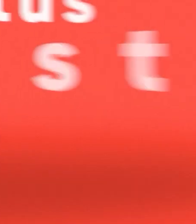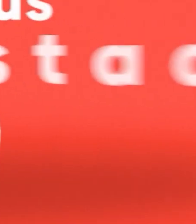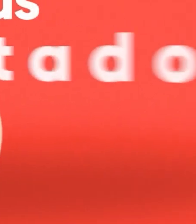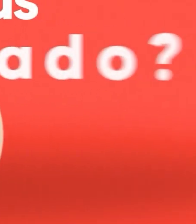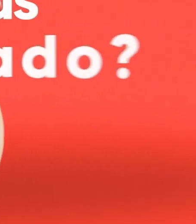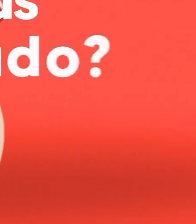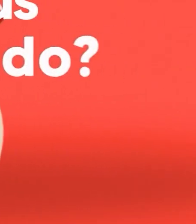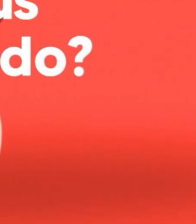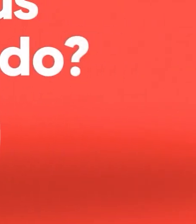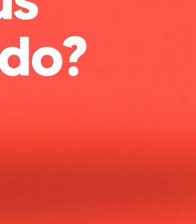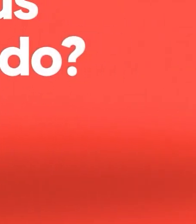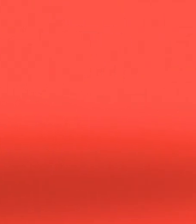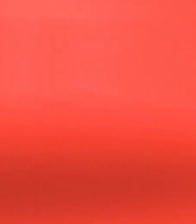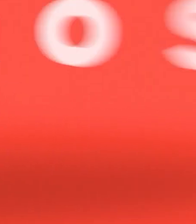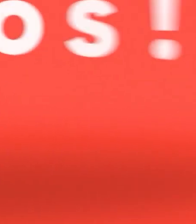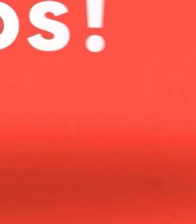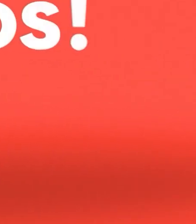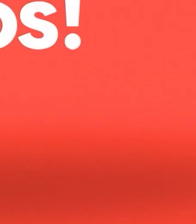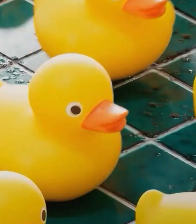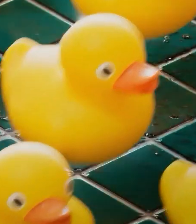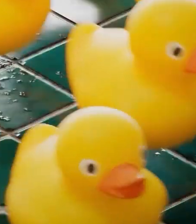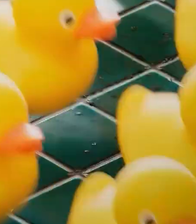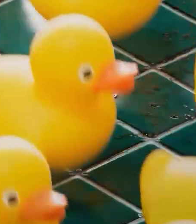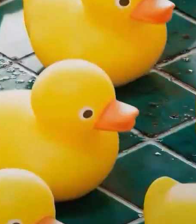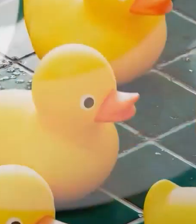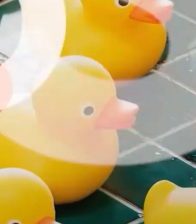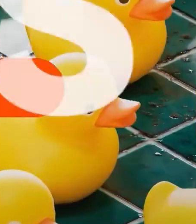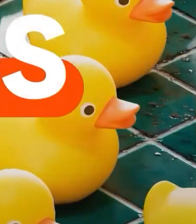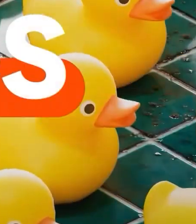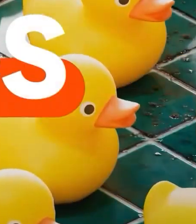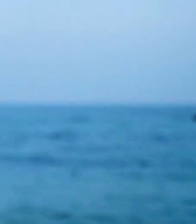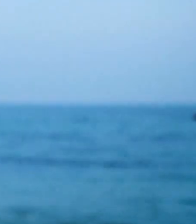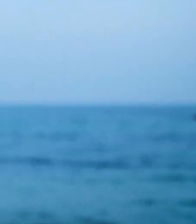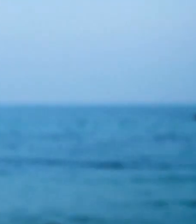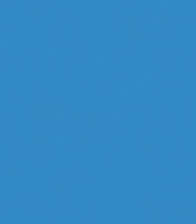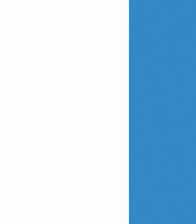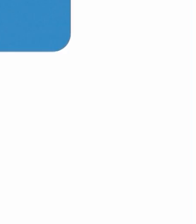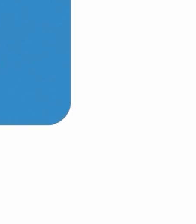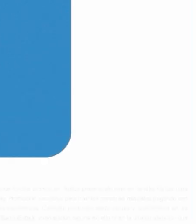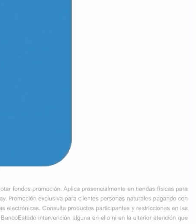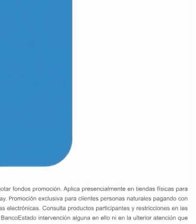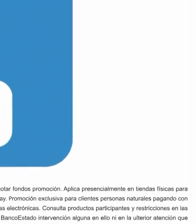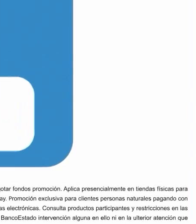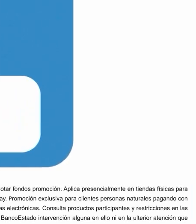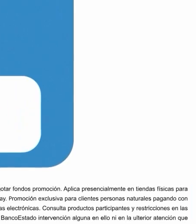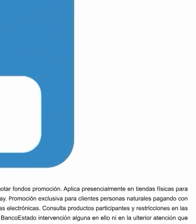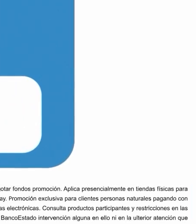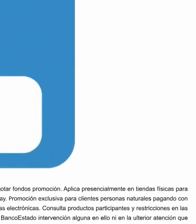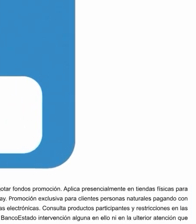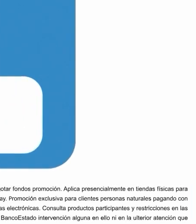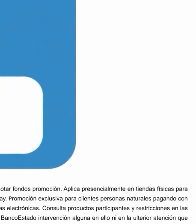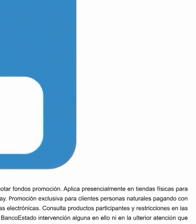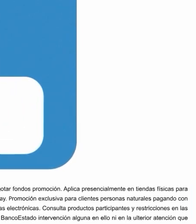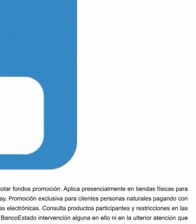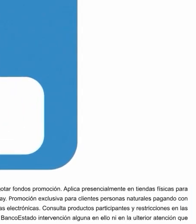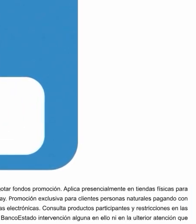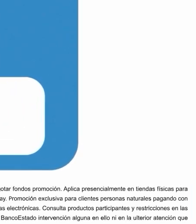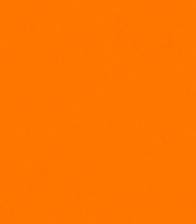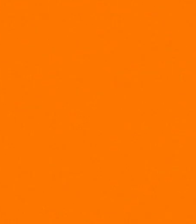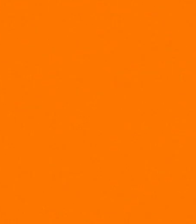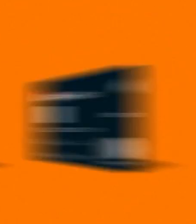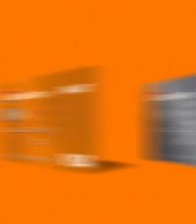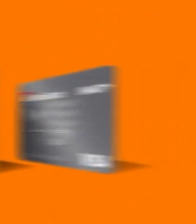¿Buscas beneficios con tus tarjetas Banco Estado? Los tenemos y son para todos. Ahorra con este 40% de descuento en Dr.